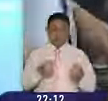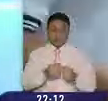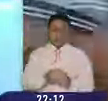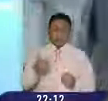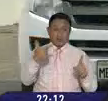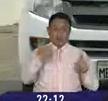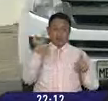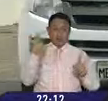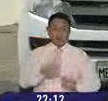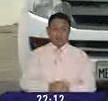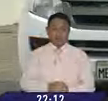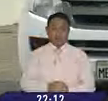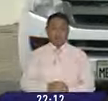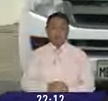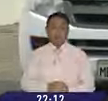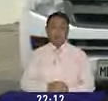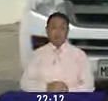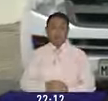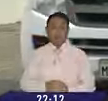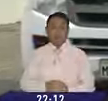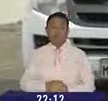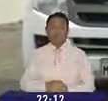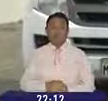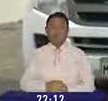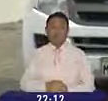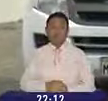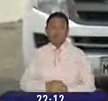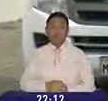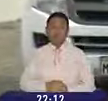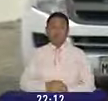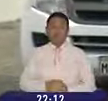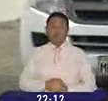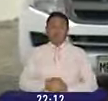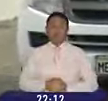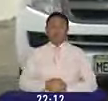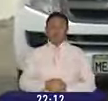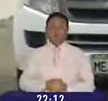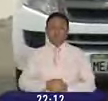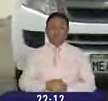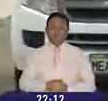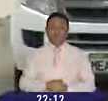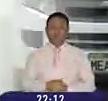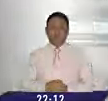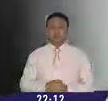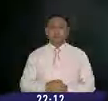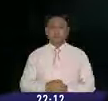de Caracas. Con cámaras de Eduardo García desde la provincia de Manabí, informó Wendy Delgado.